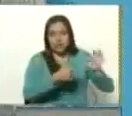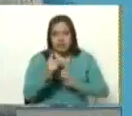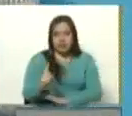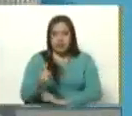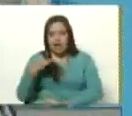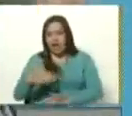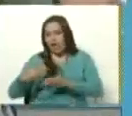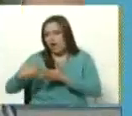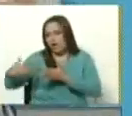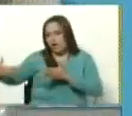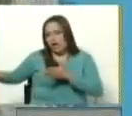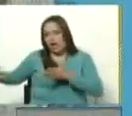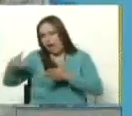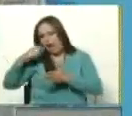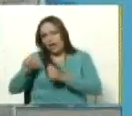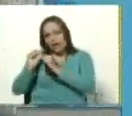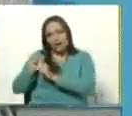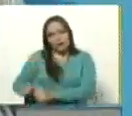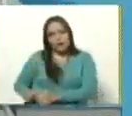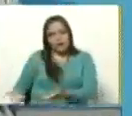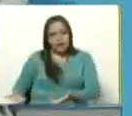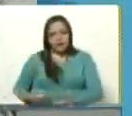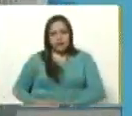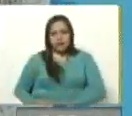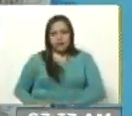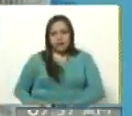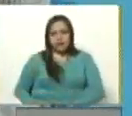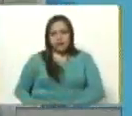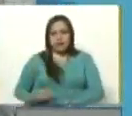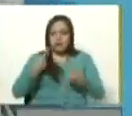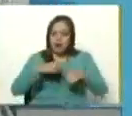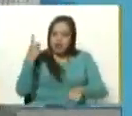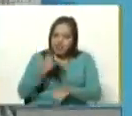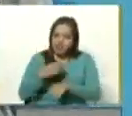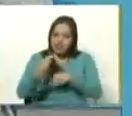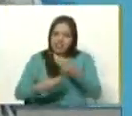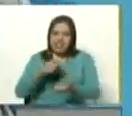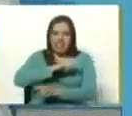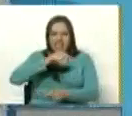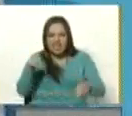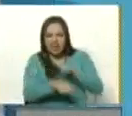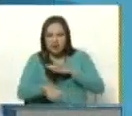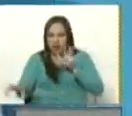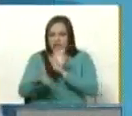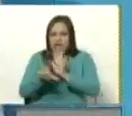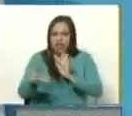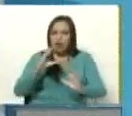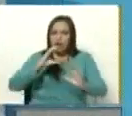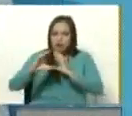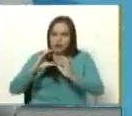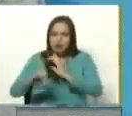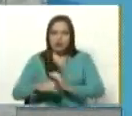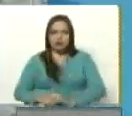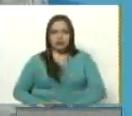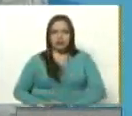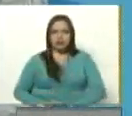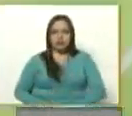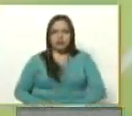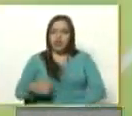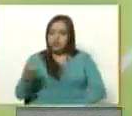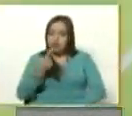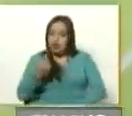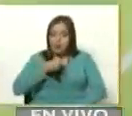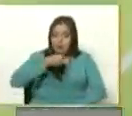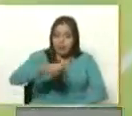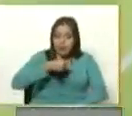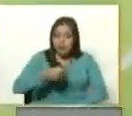bypassado para aplicar algunas cosas, pero no, hay que hacer un cambio estructural en las leyes, por ejemplo, no solamente del ejercicio del periodismo. Yo